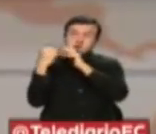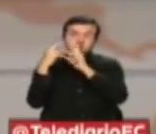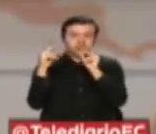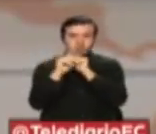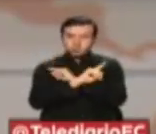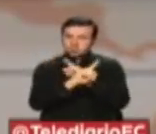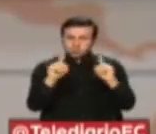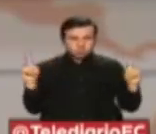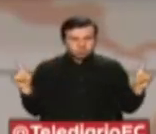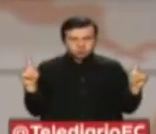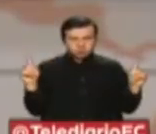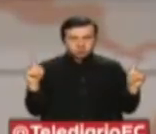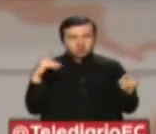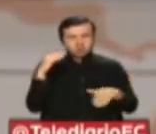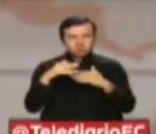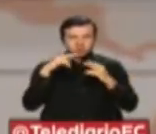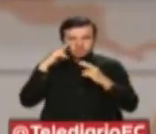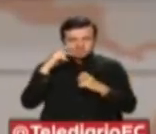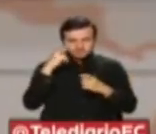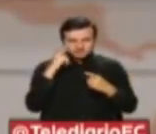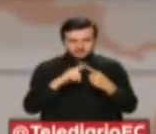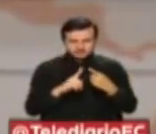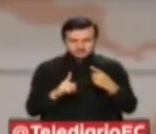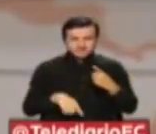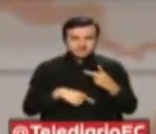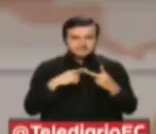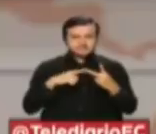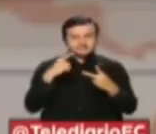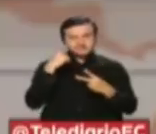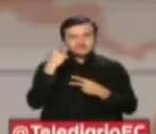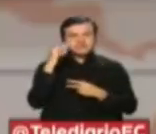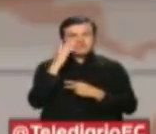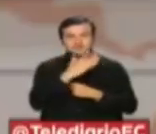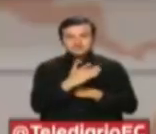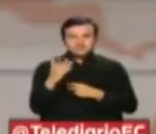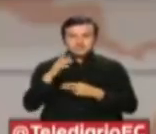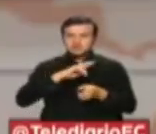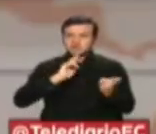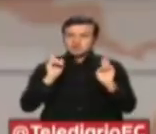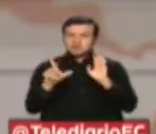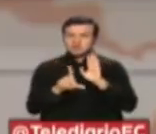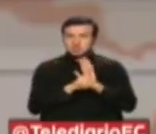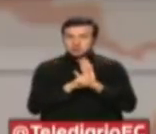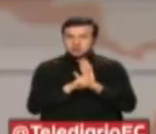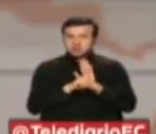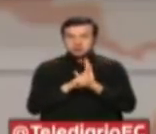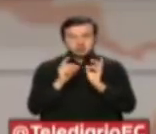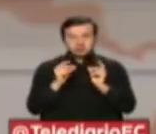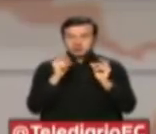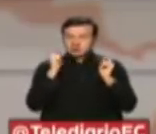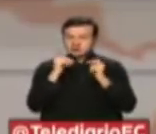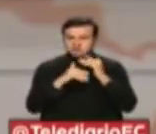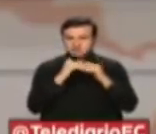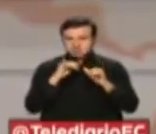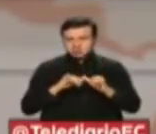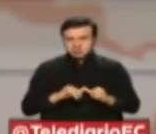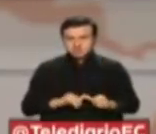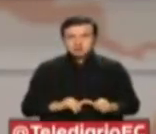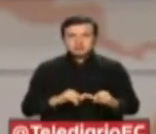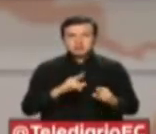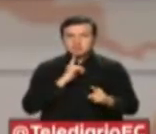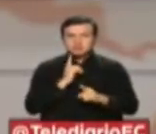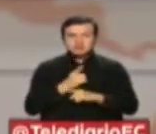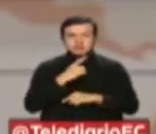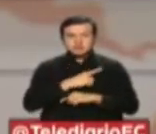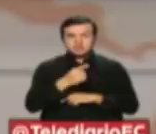personas que están en procesos de investigación hay que hacer una gran reforma legal pero eficiente rápida y ejecutiva que permita